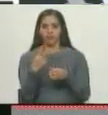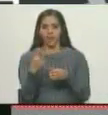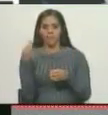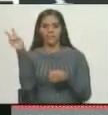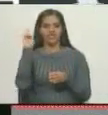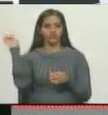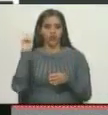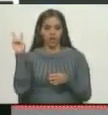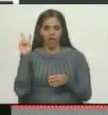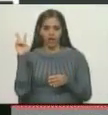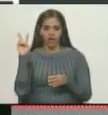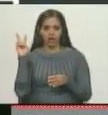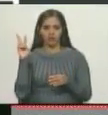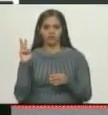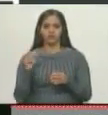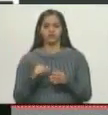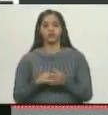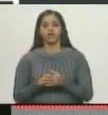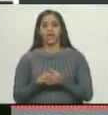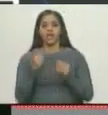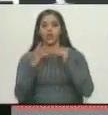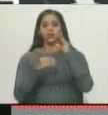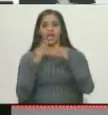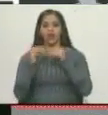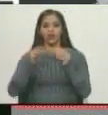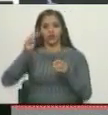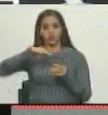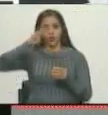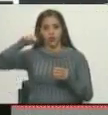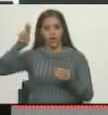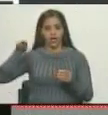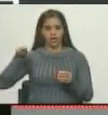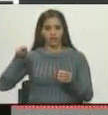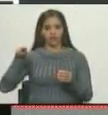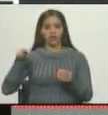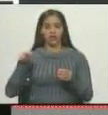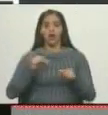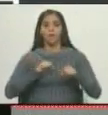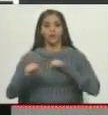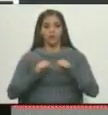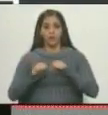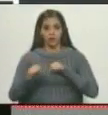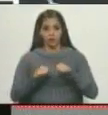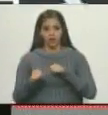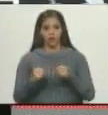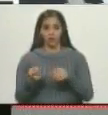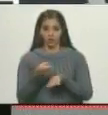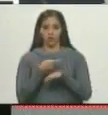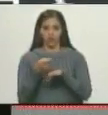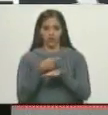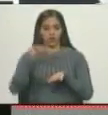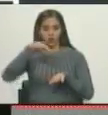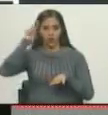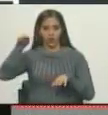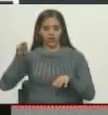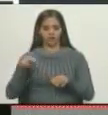venezolana en los diálogos de Barbados promovidos por el Reino de Noruega.